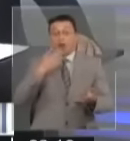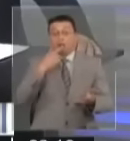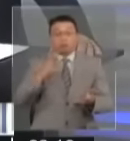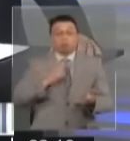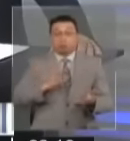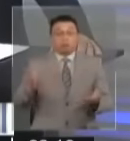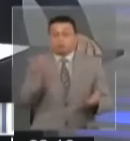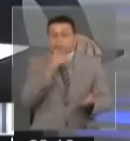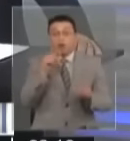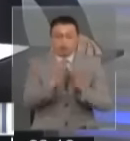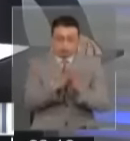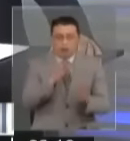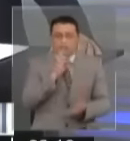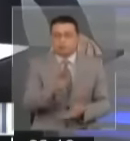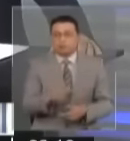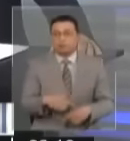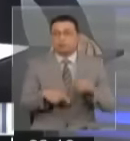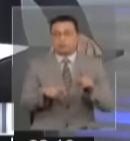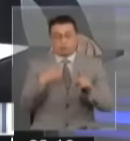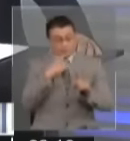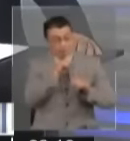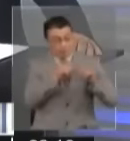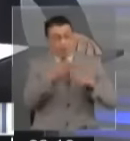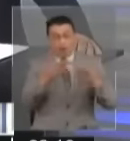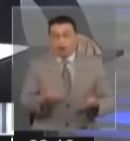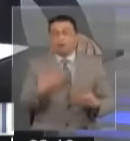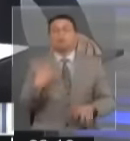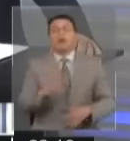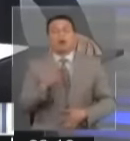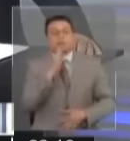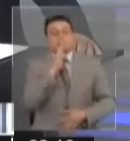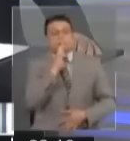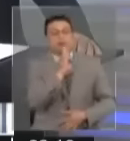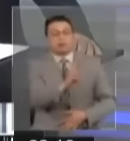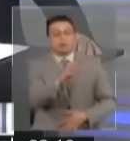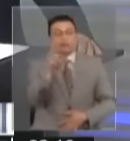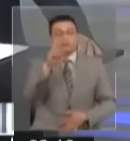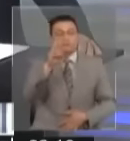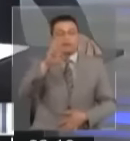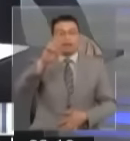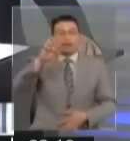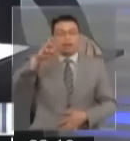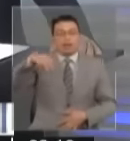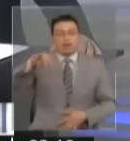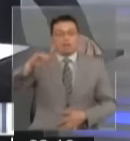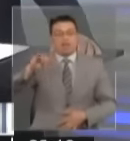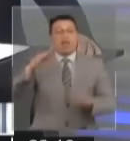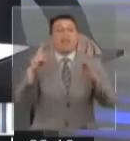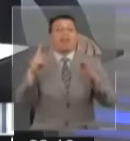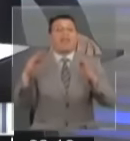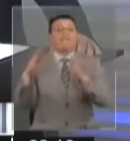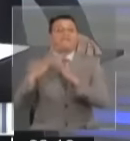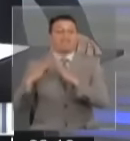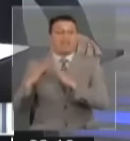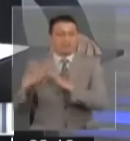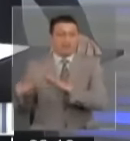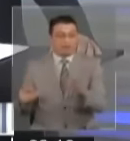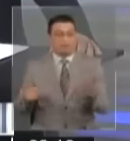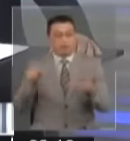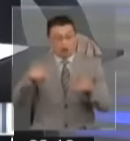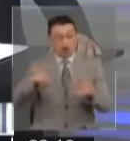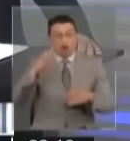me gustaría que se pronunciara. El cuestionamiento que él señala ya fue respondido por el Seremi de vivienda y en estos momentos está en la